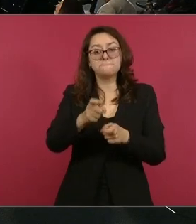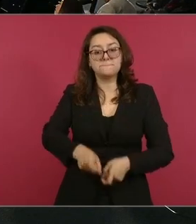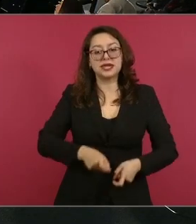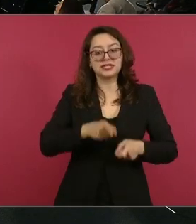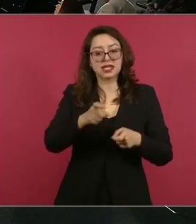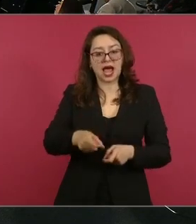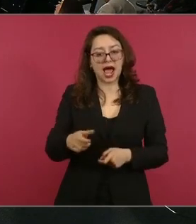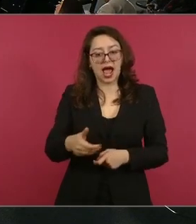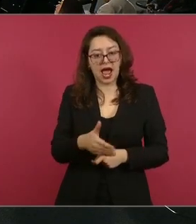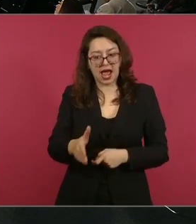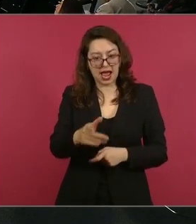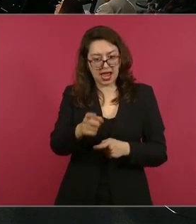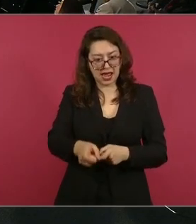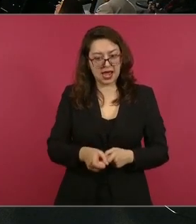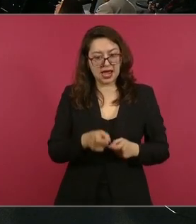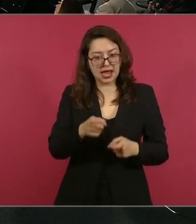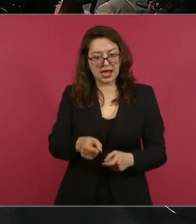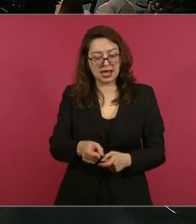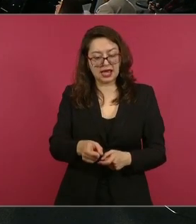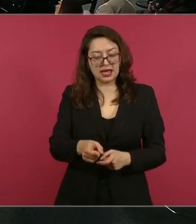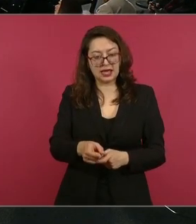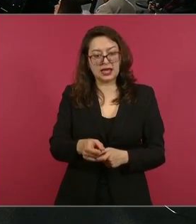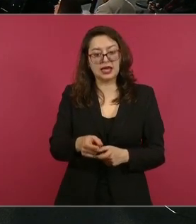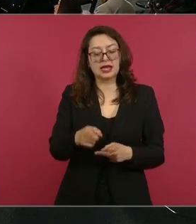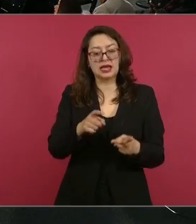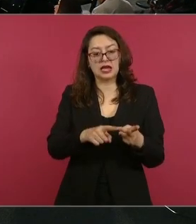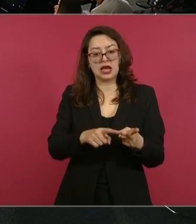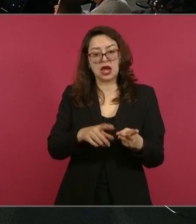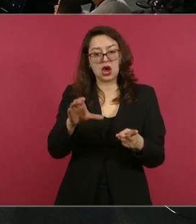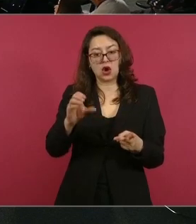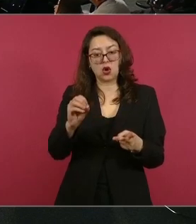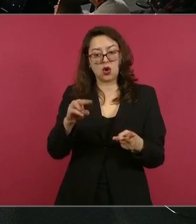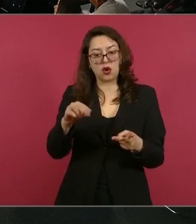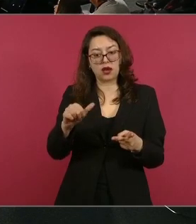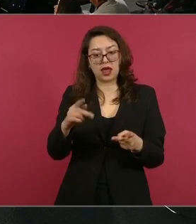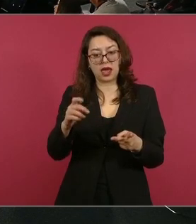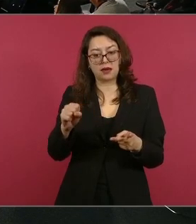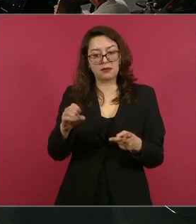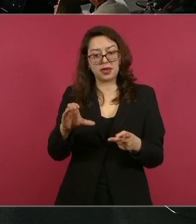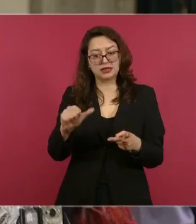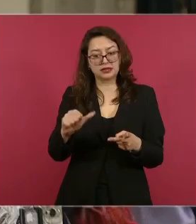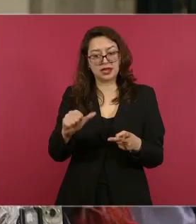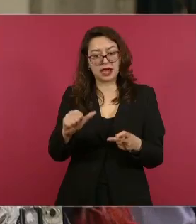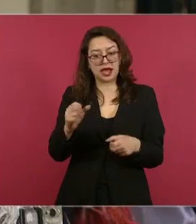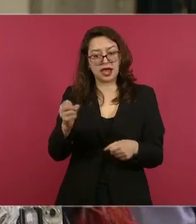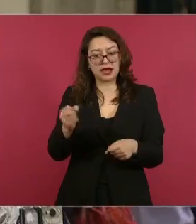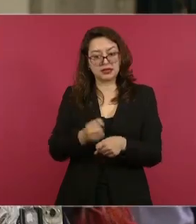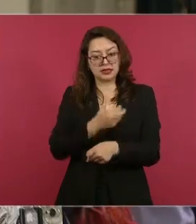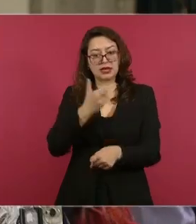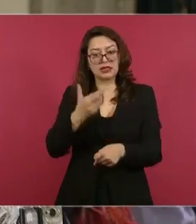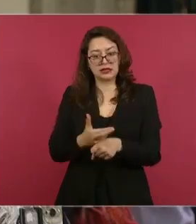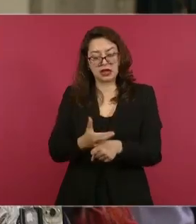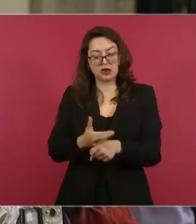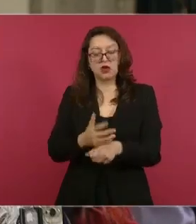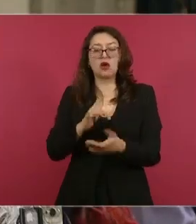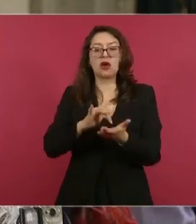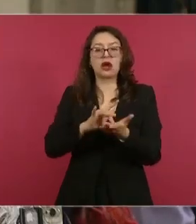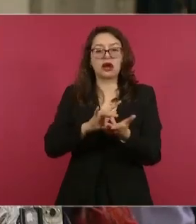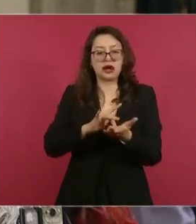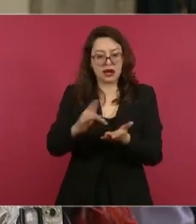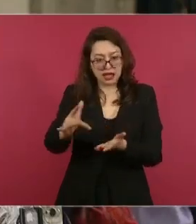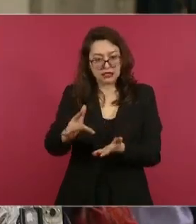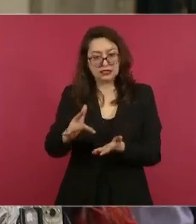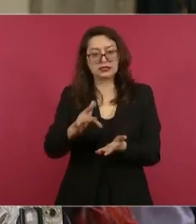ayer, al propio comisionado de pesca de Conapesca, que le mandan saludar los pescadores, también los